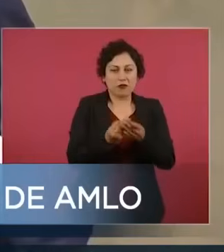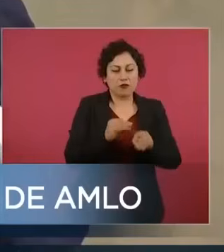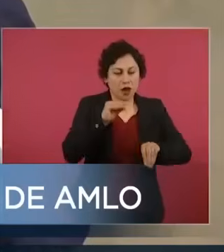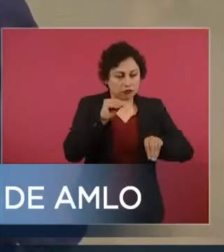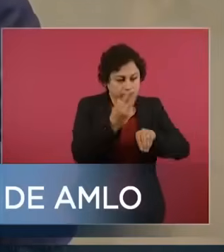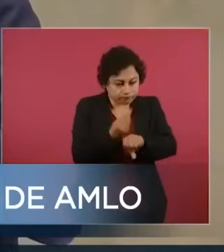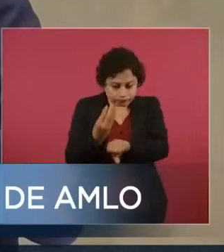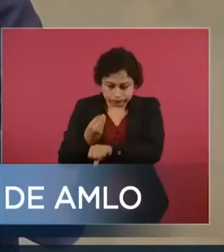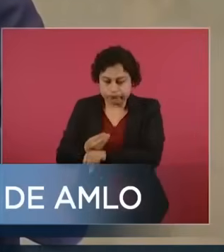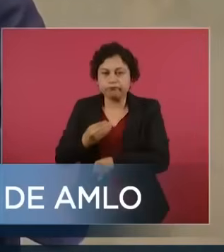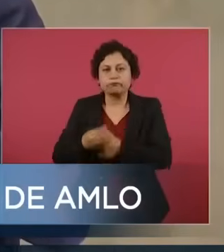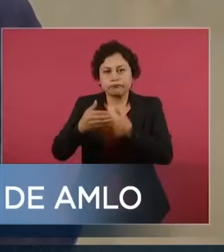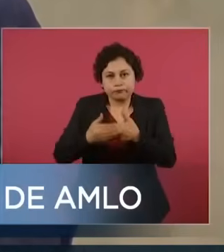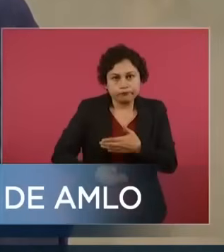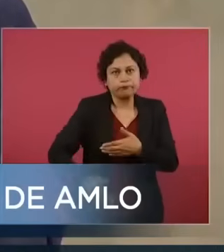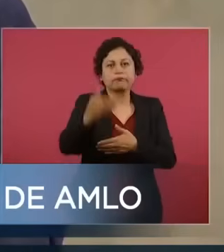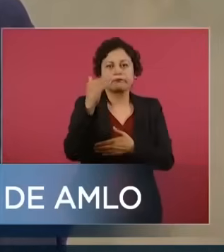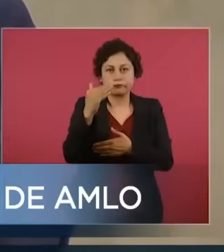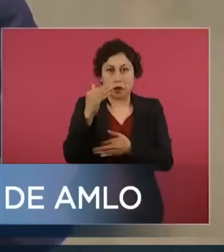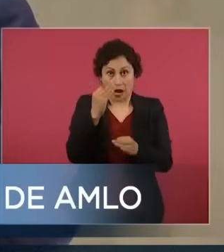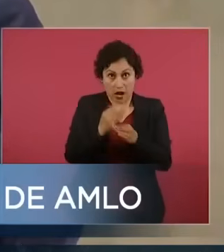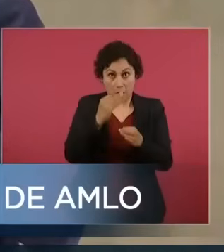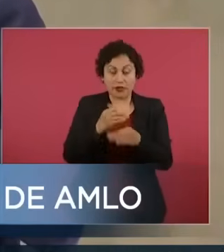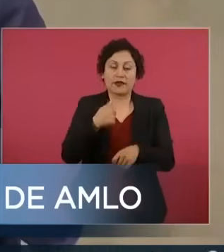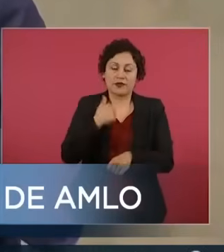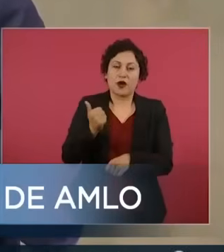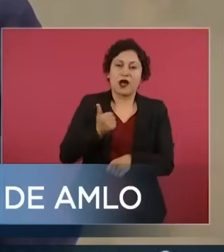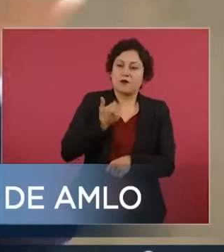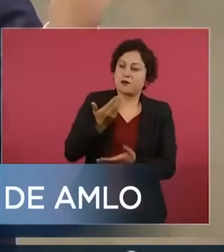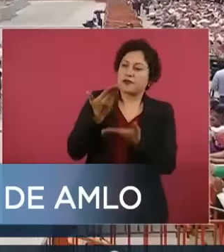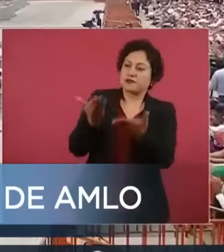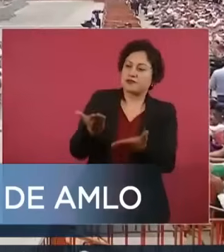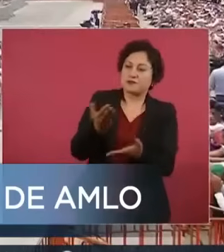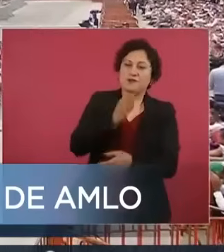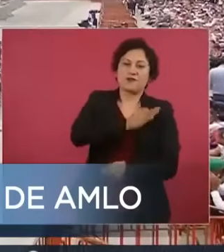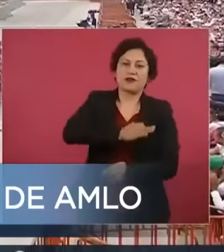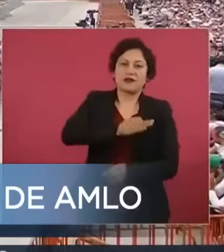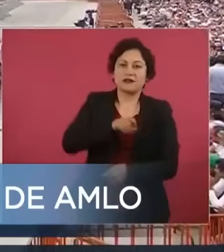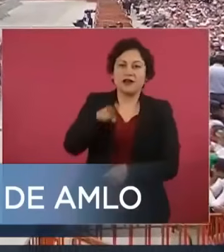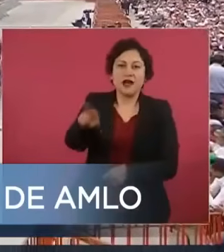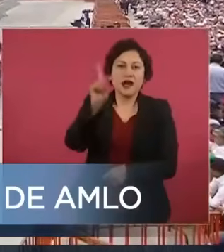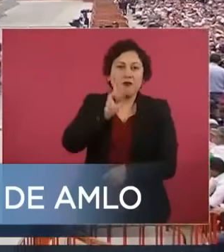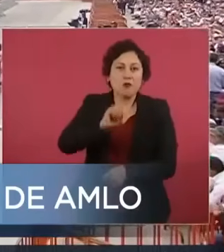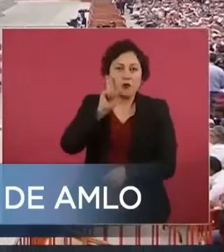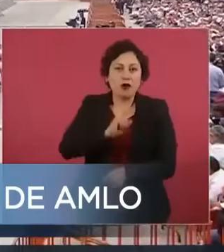felicitar a nuestra presidenta electa, próxima presidenta